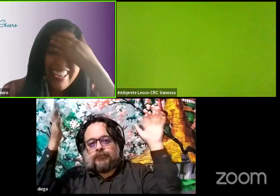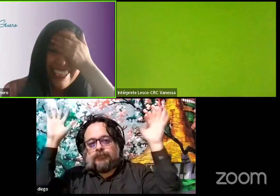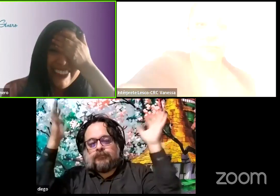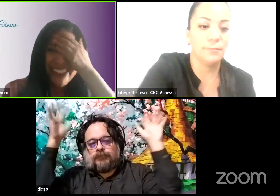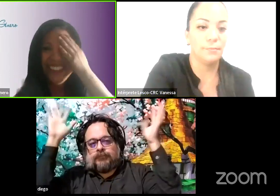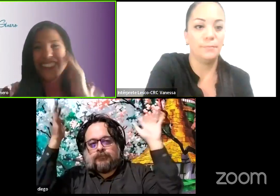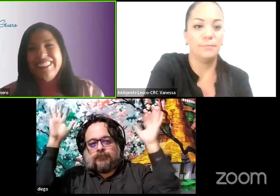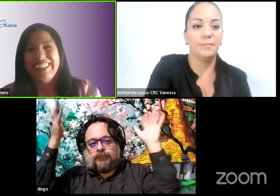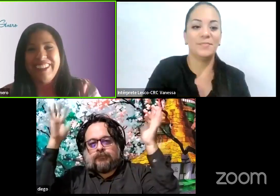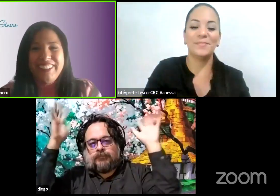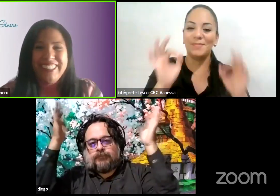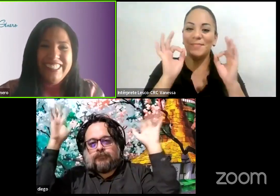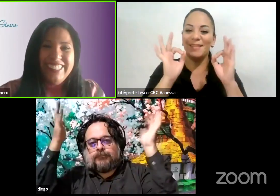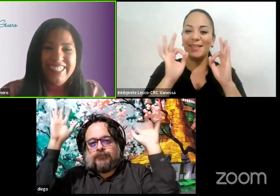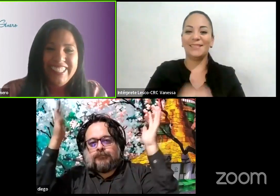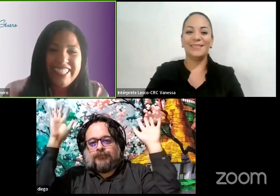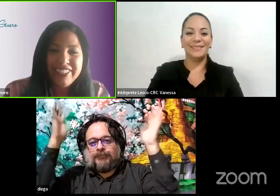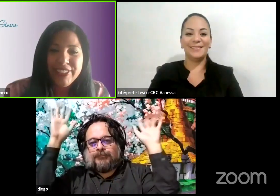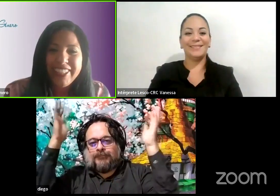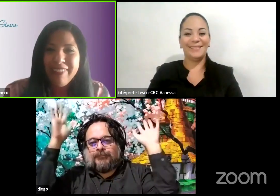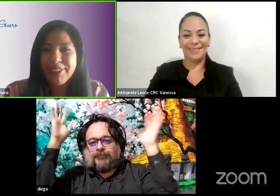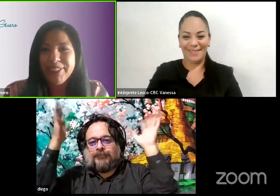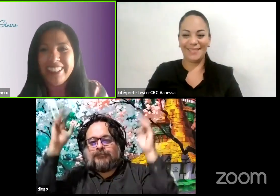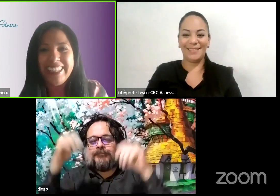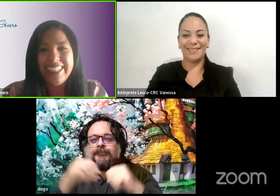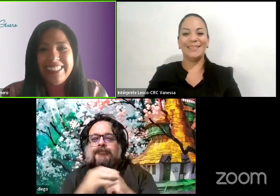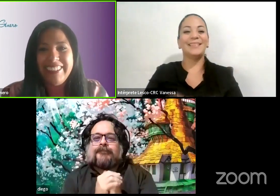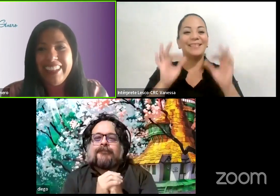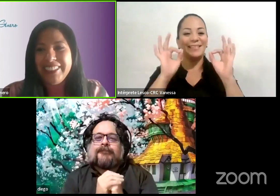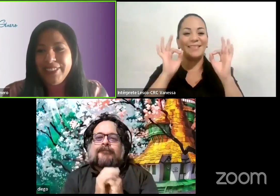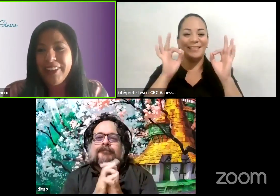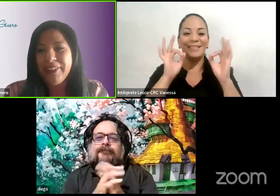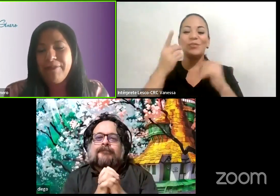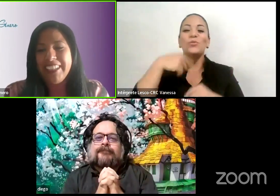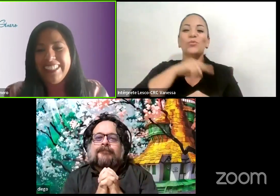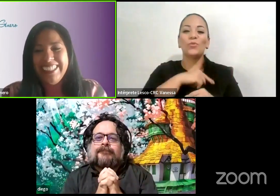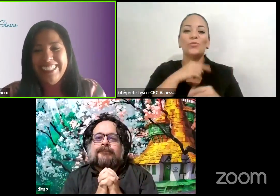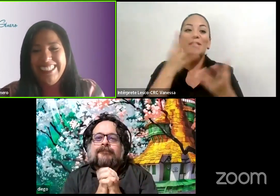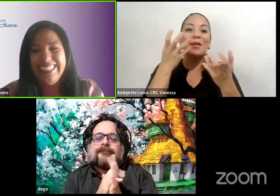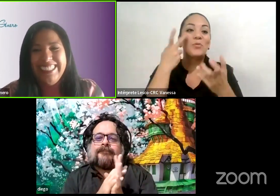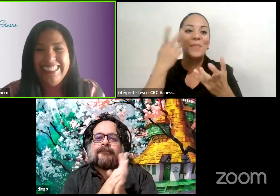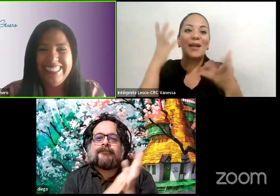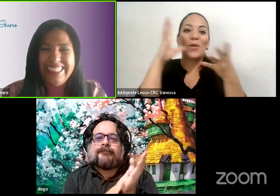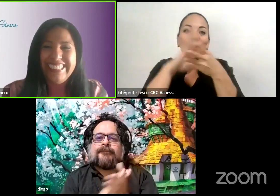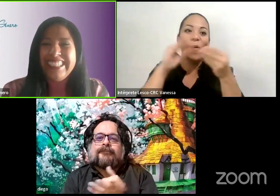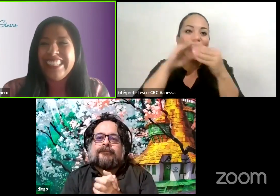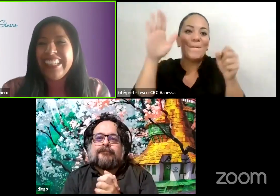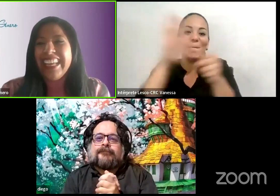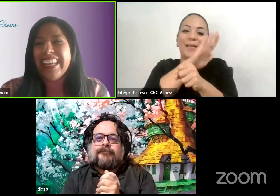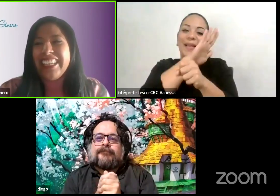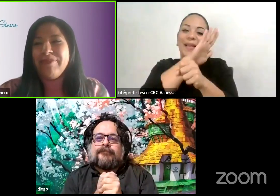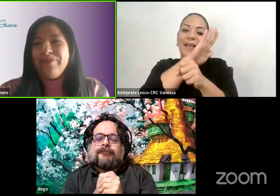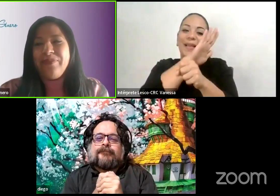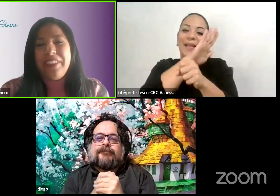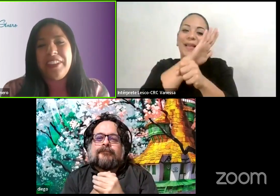Sí, Diego, qué bueno. Nos quedamos con las ganas de ver la historia completa.